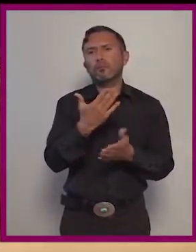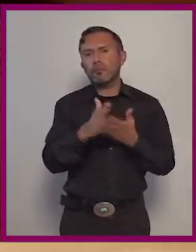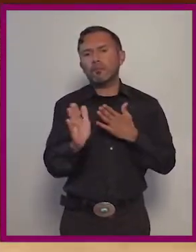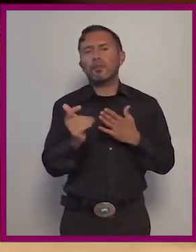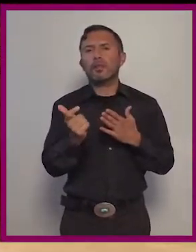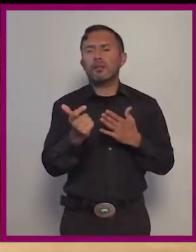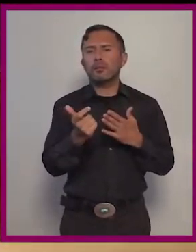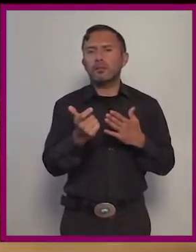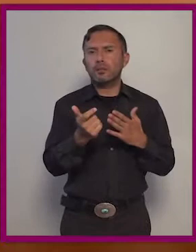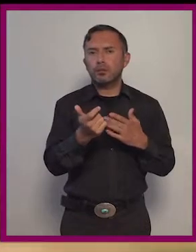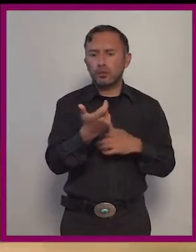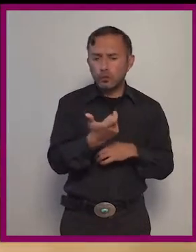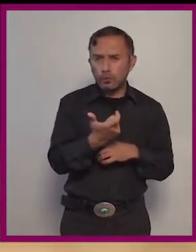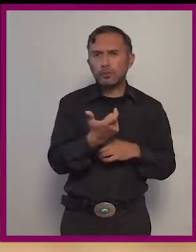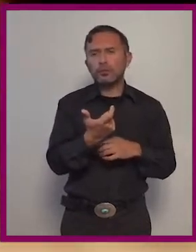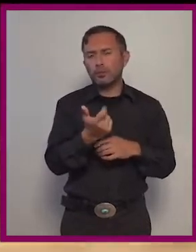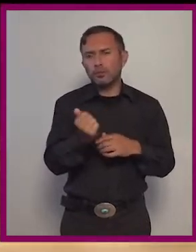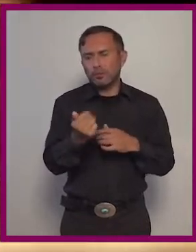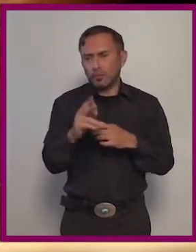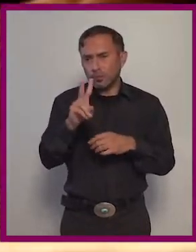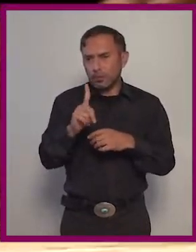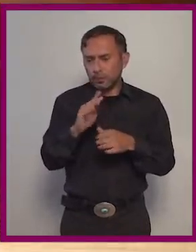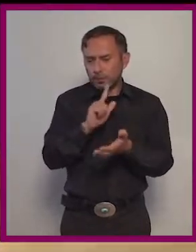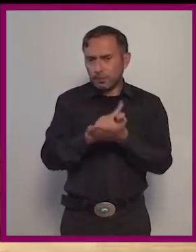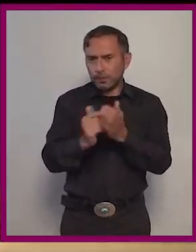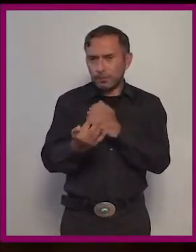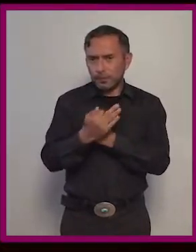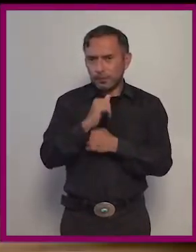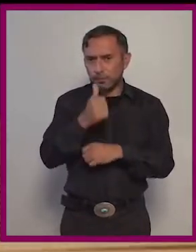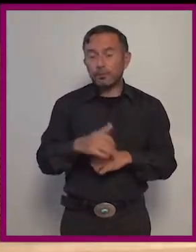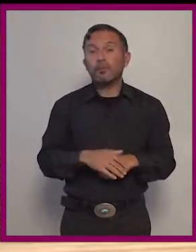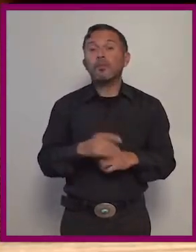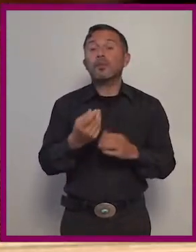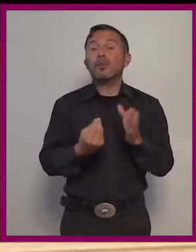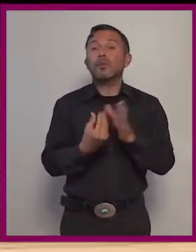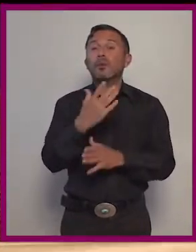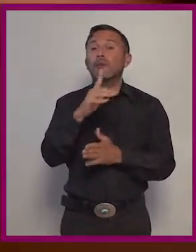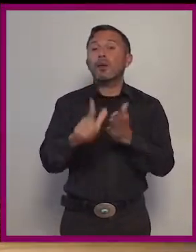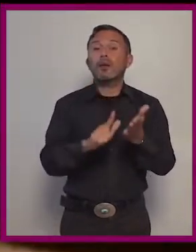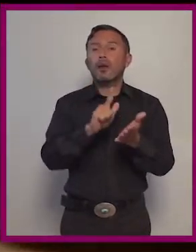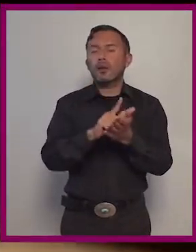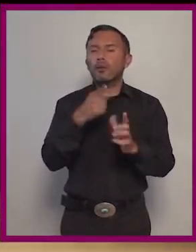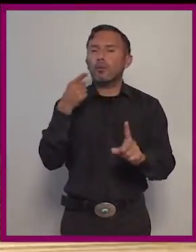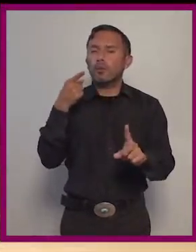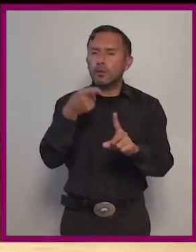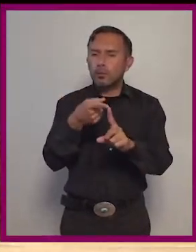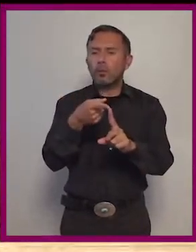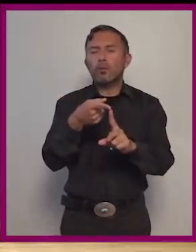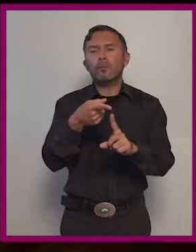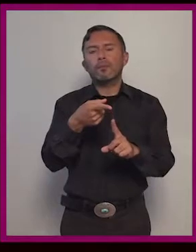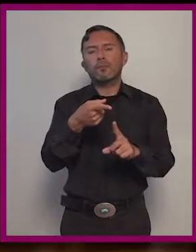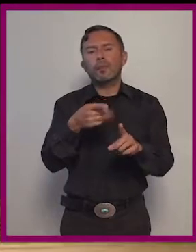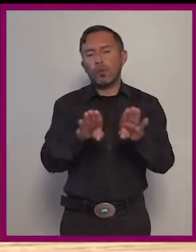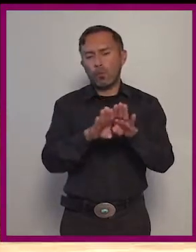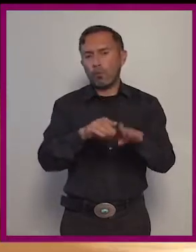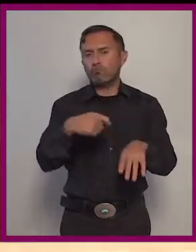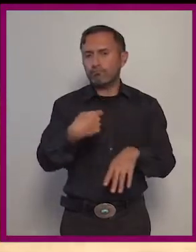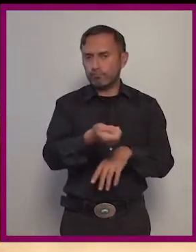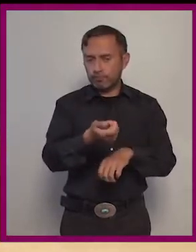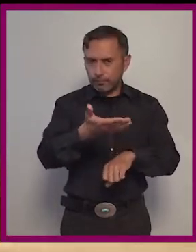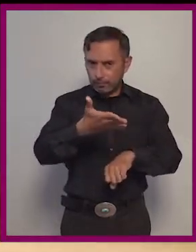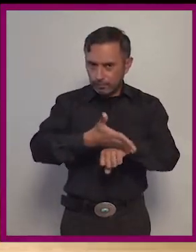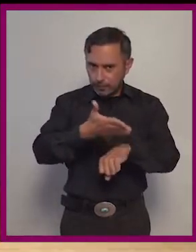siguen desprotegidas. Entonces, esta nueva ley busca, a través de sanciones